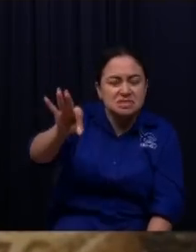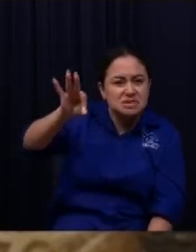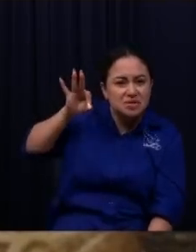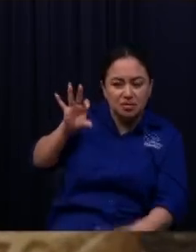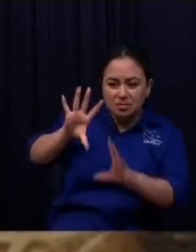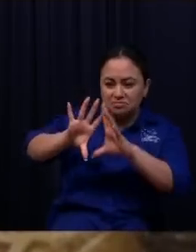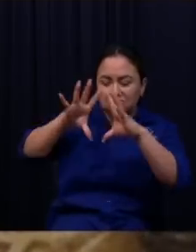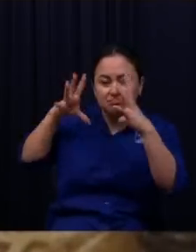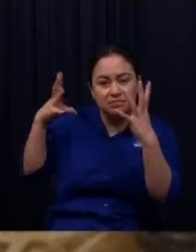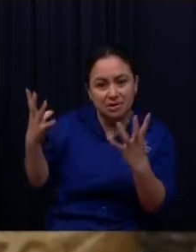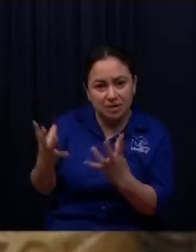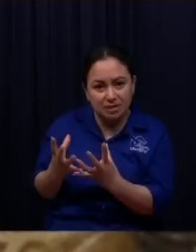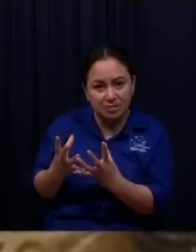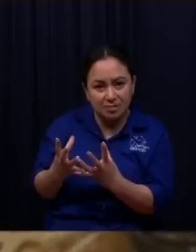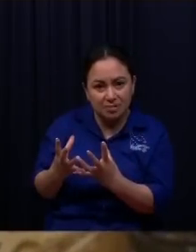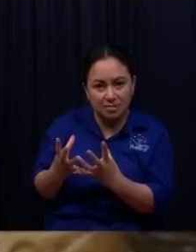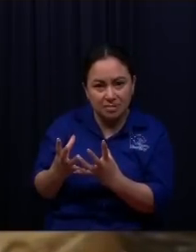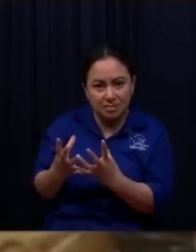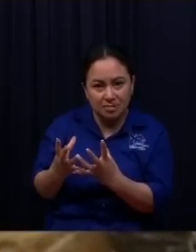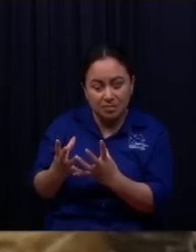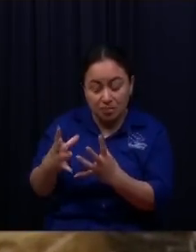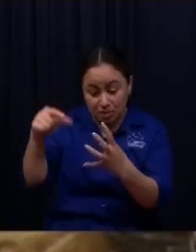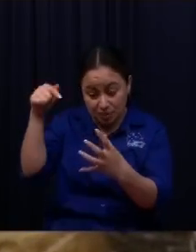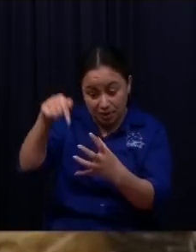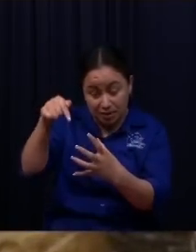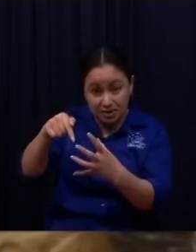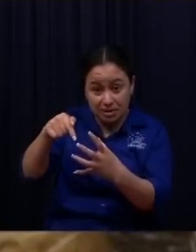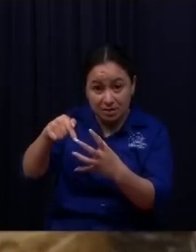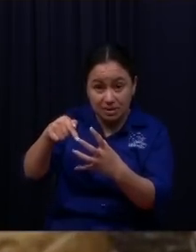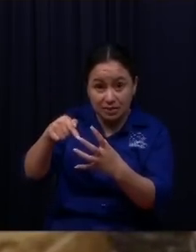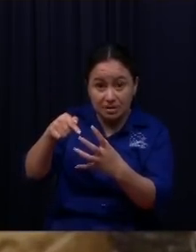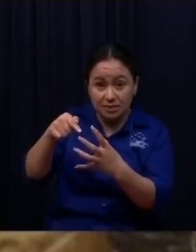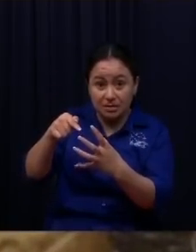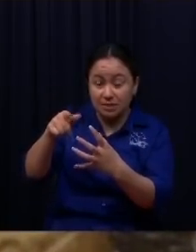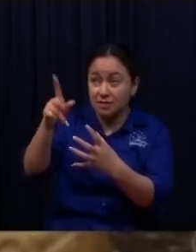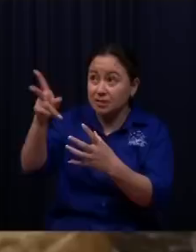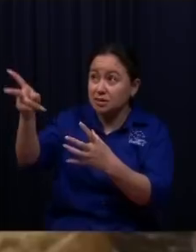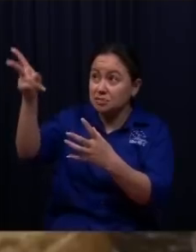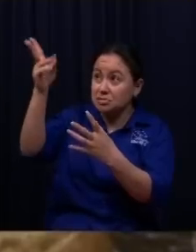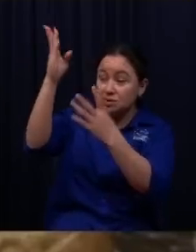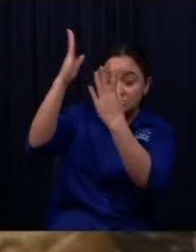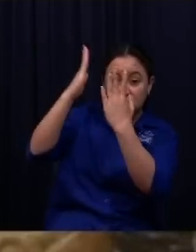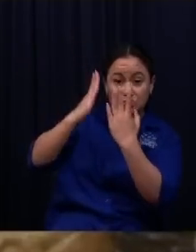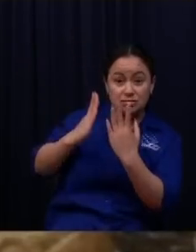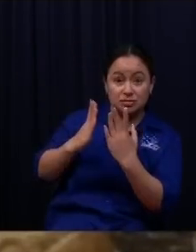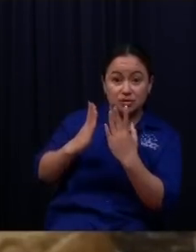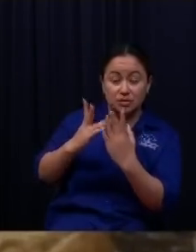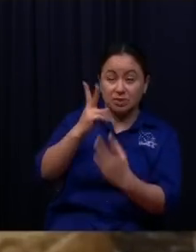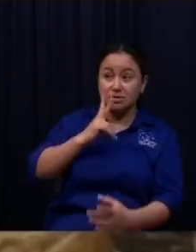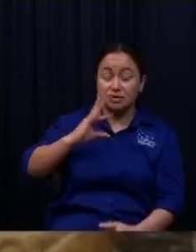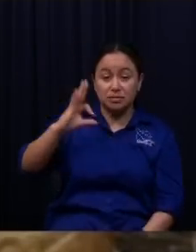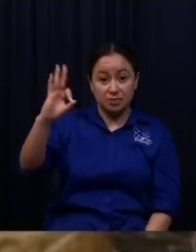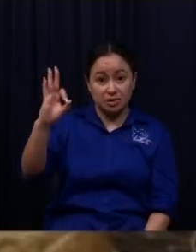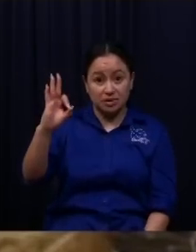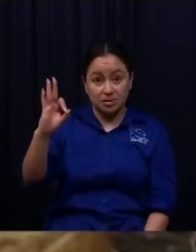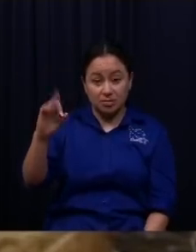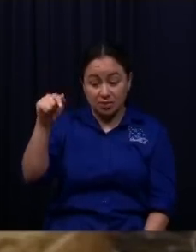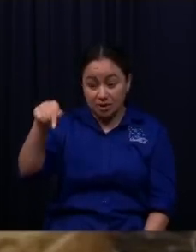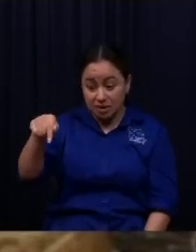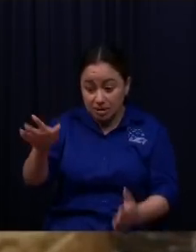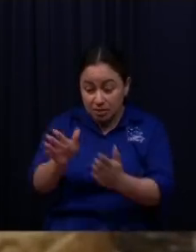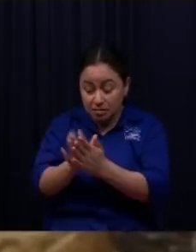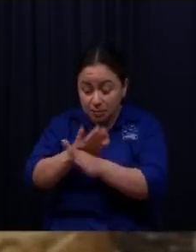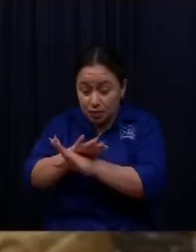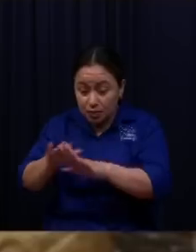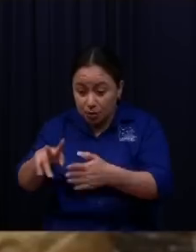Pero aquí vino, y aquí había una puerta dimensional para el lago de fuego. Hasta ahí se fue a meter y regresó y trascendió los cielos.